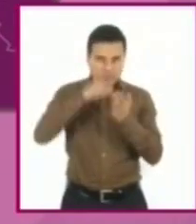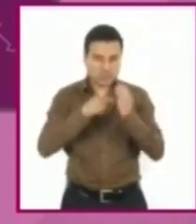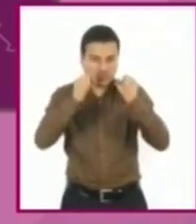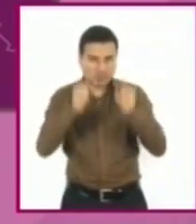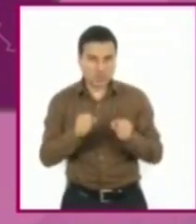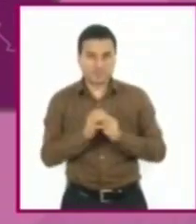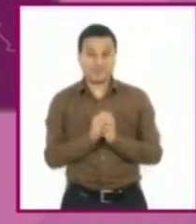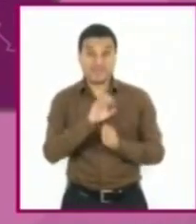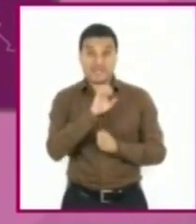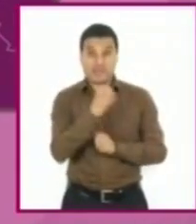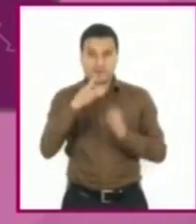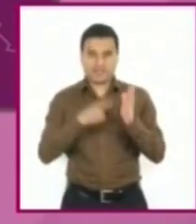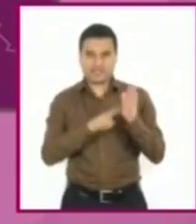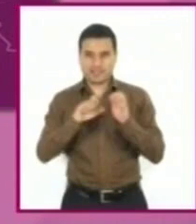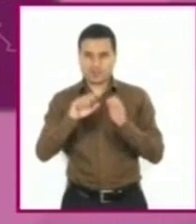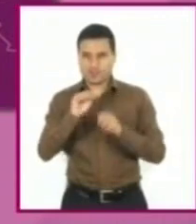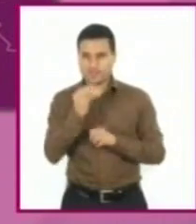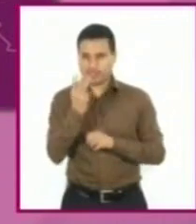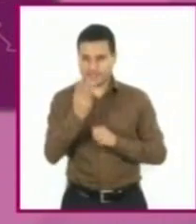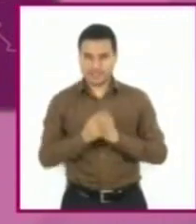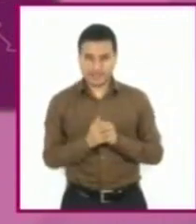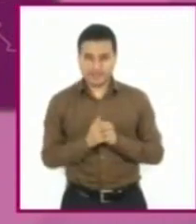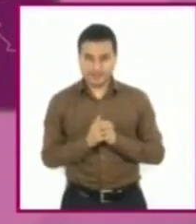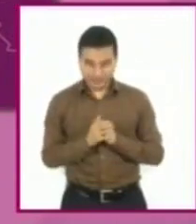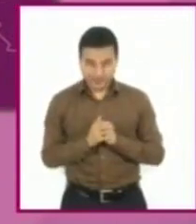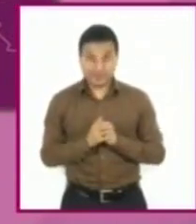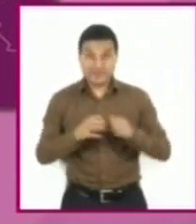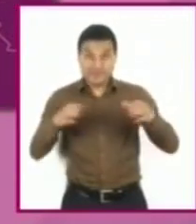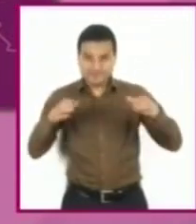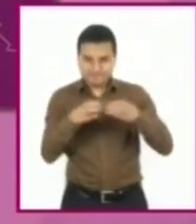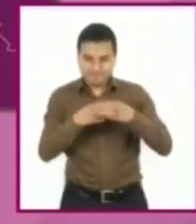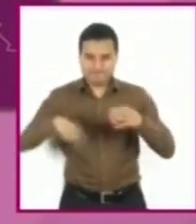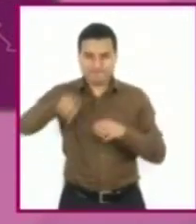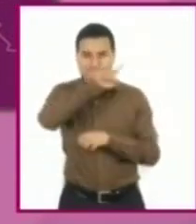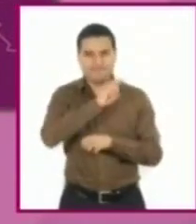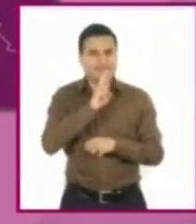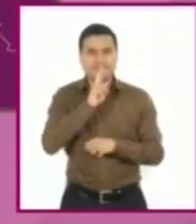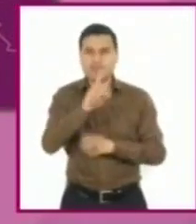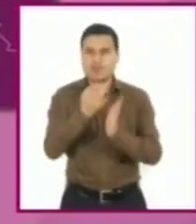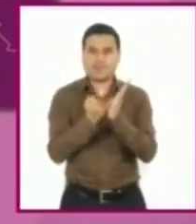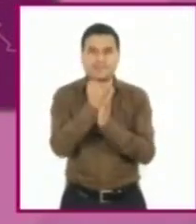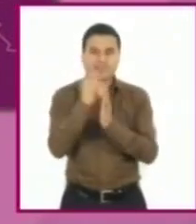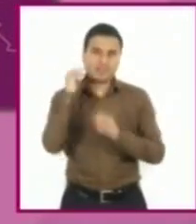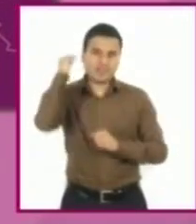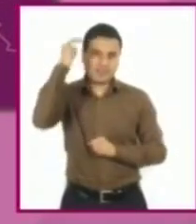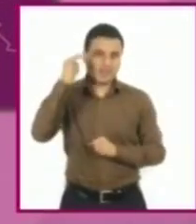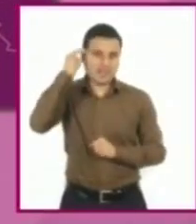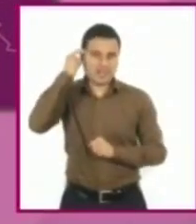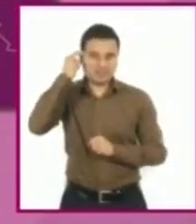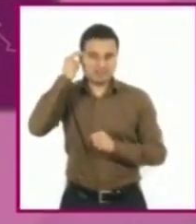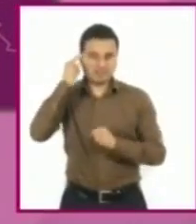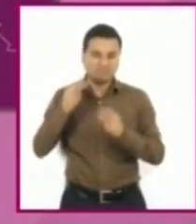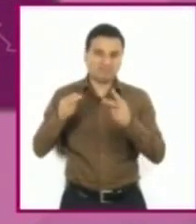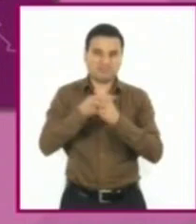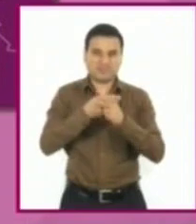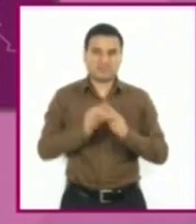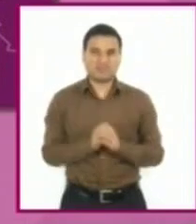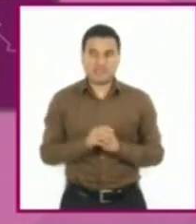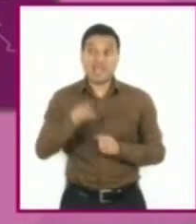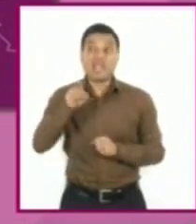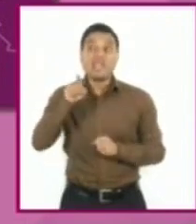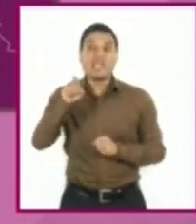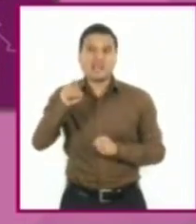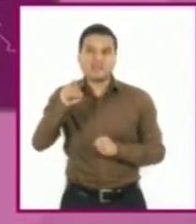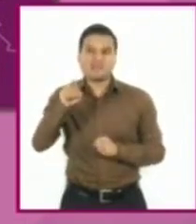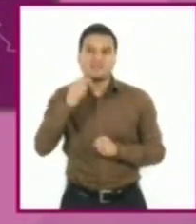En enero de 1793, la Convención ordenó la ejecución del rey, acusándolo de conspiración contra la libertad